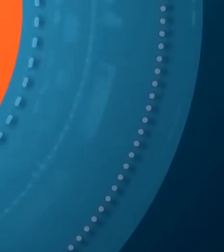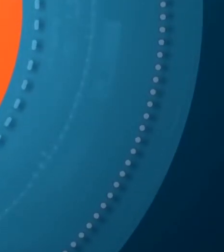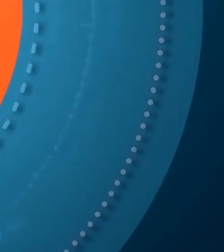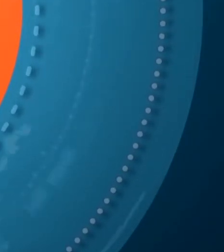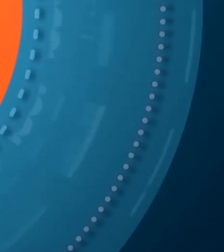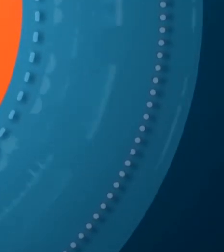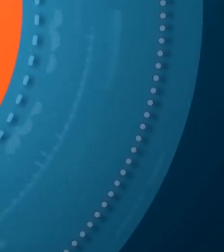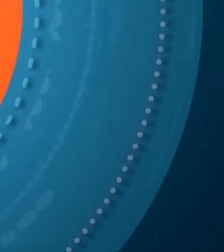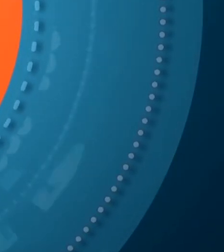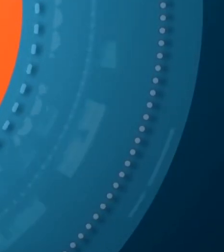¡Gracias! ¡Gracias! ¡Gracias!